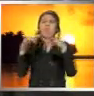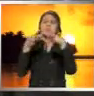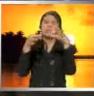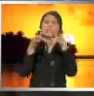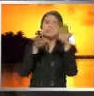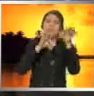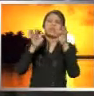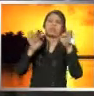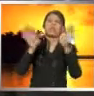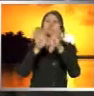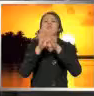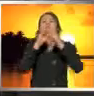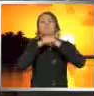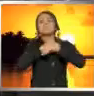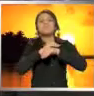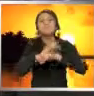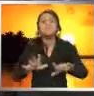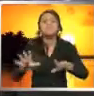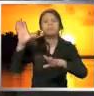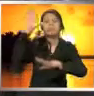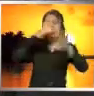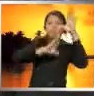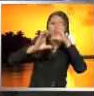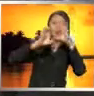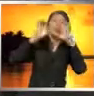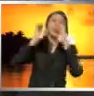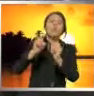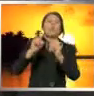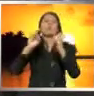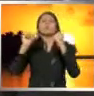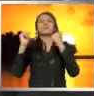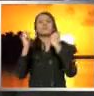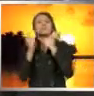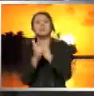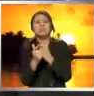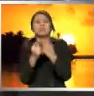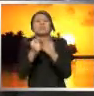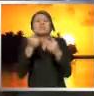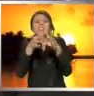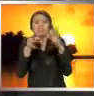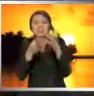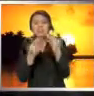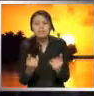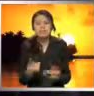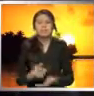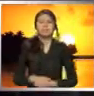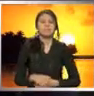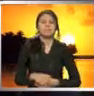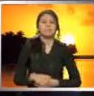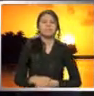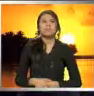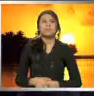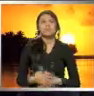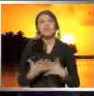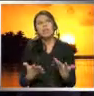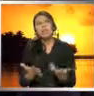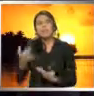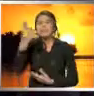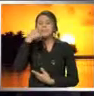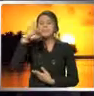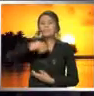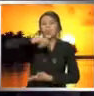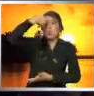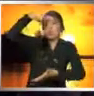de divulgación científica? ¿Es un relato informativo con tintes de humor? ¿Qué dirías tú de él? Mira, yo creo que el libro